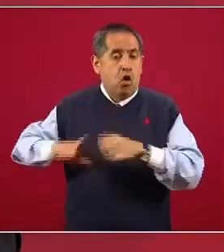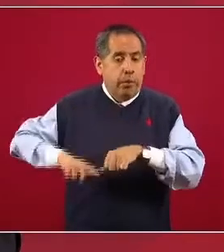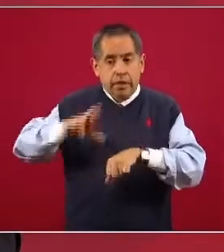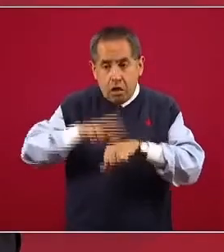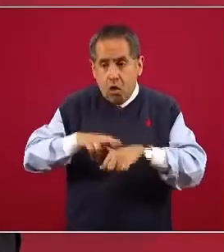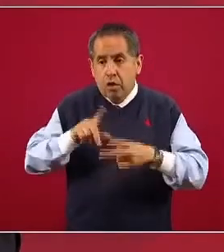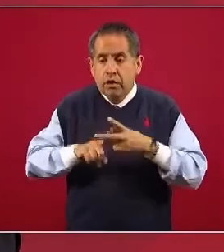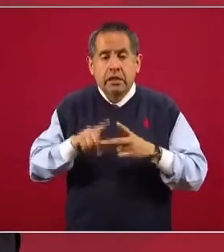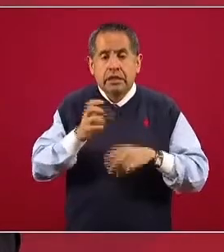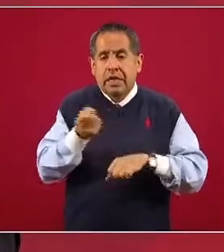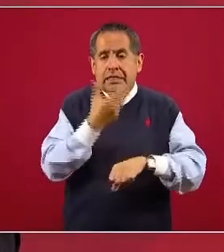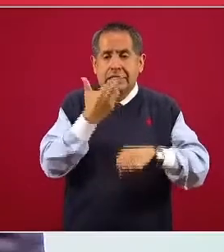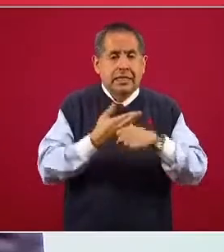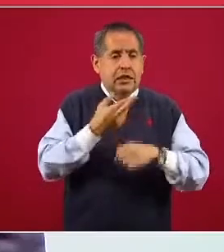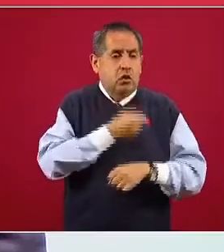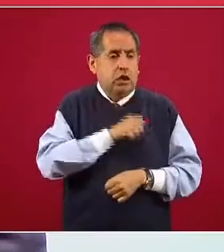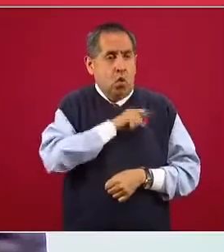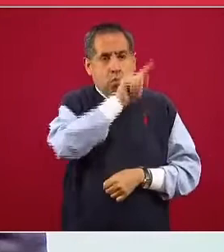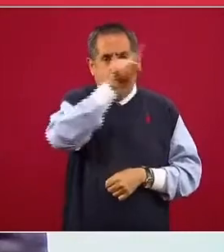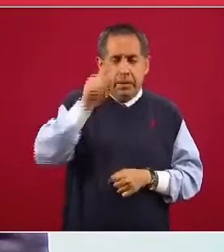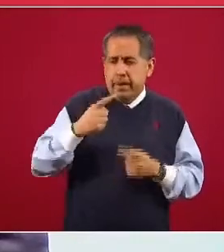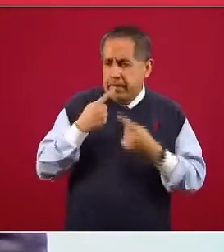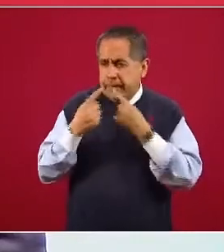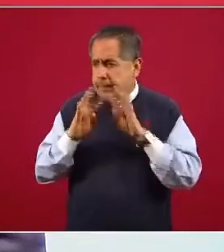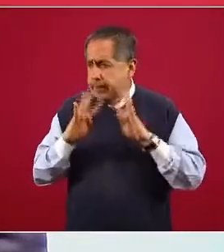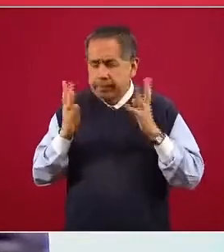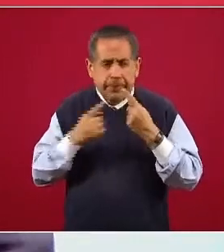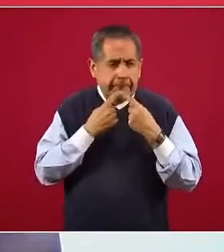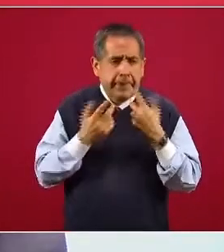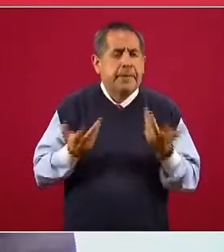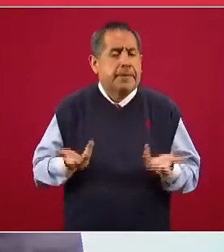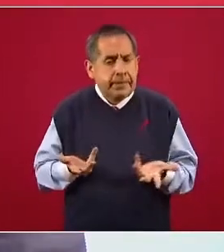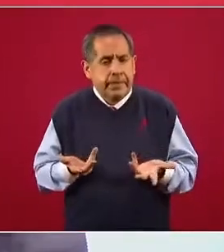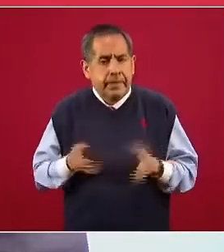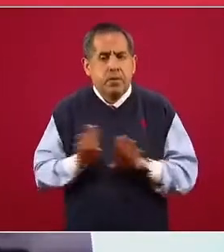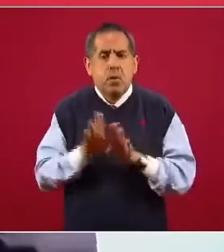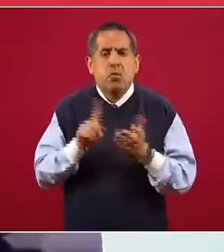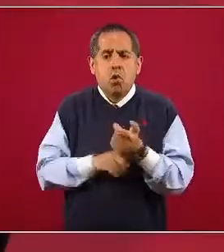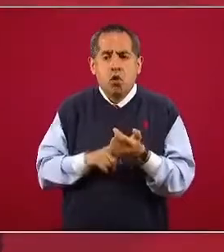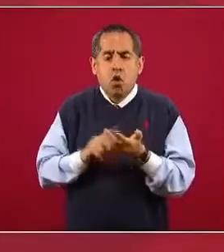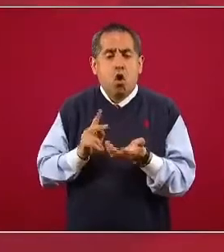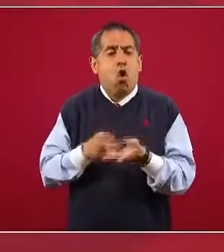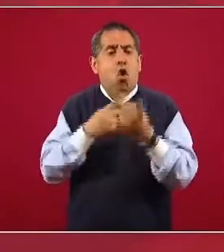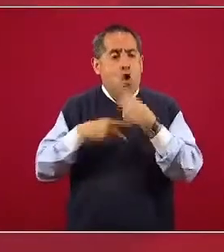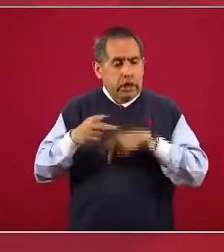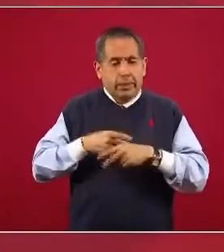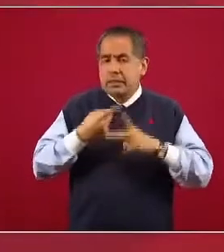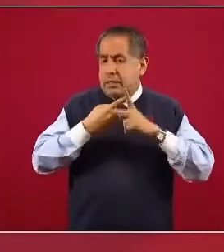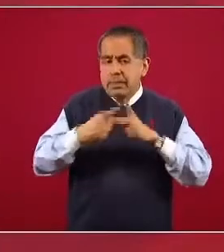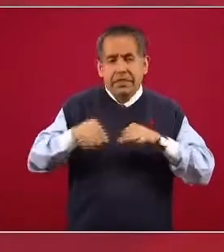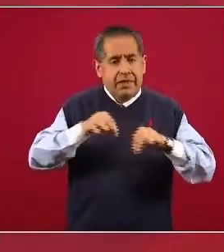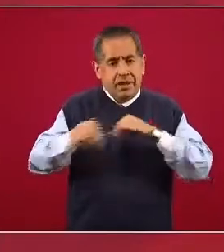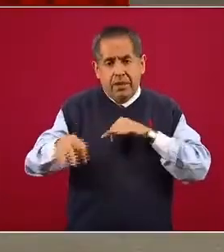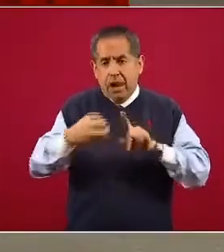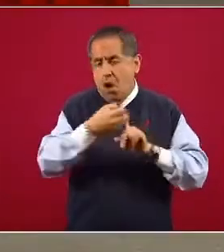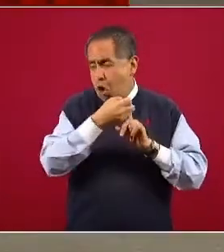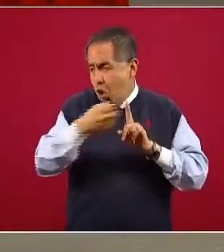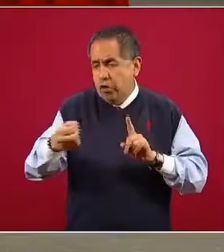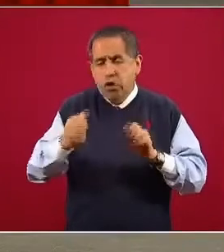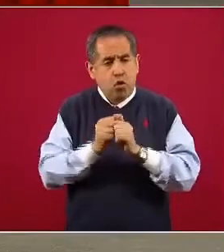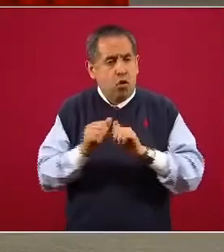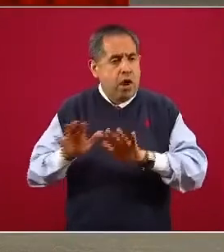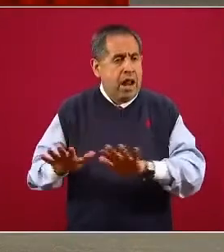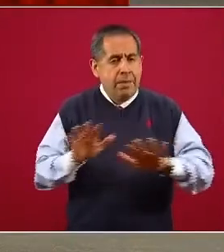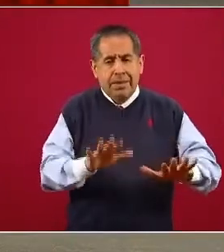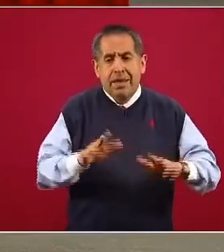como con las secretarias y secretarios de salud, la inquietud de cómo podremos tener un regreso ordenado y oportuno